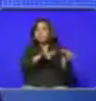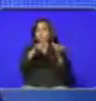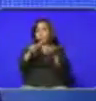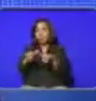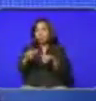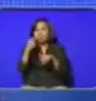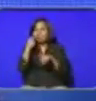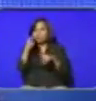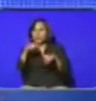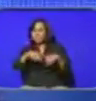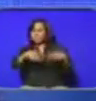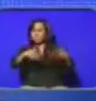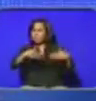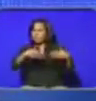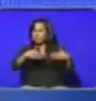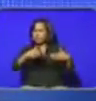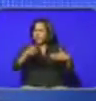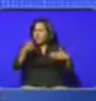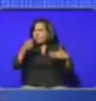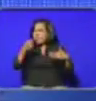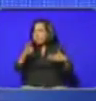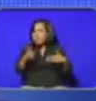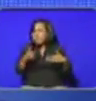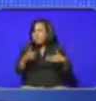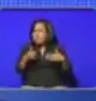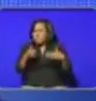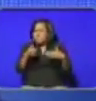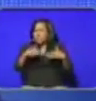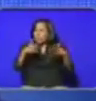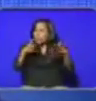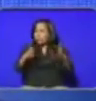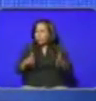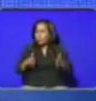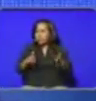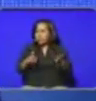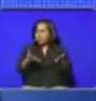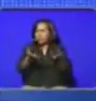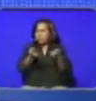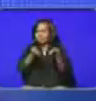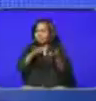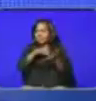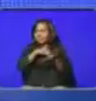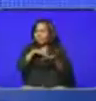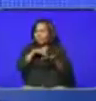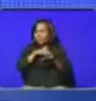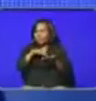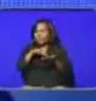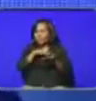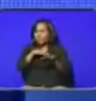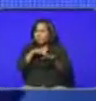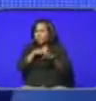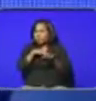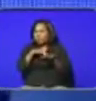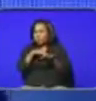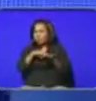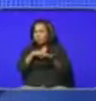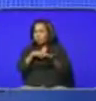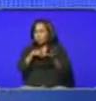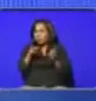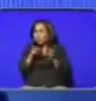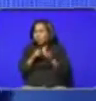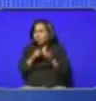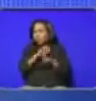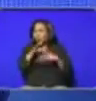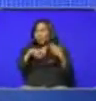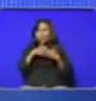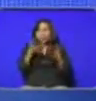poca gente, muy pocos panameños quieren estudiar carreras técnicas. Sí, sí. Todo el mundo quiere estudiar ingeniería, medicina y